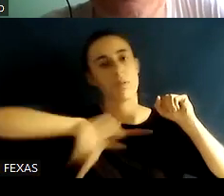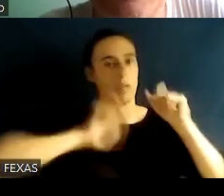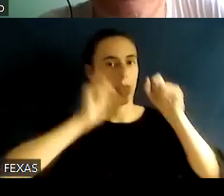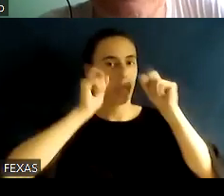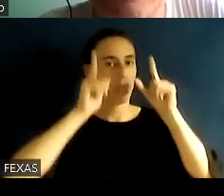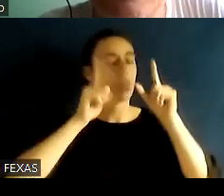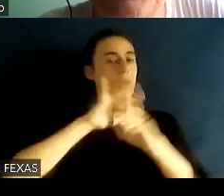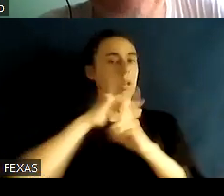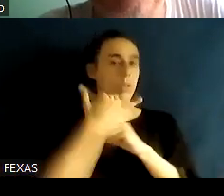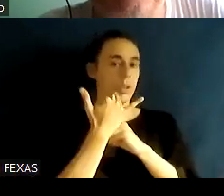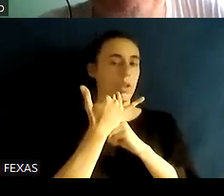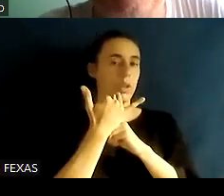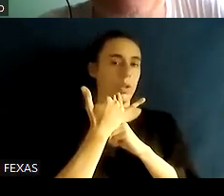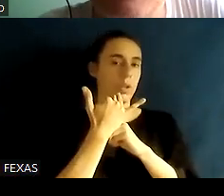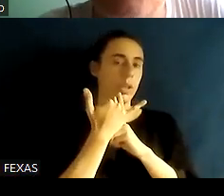situaciones que